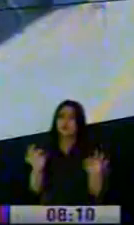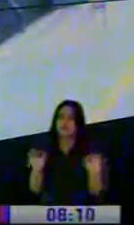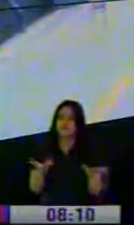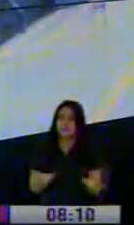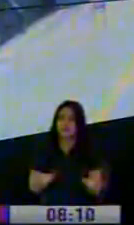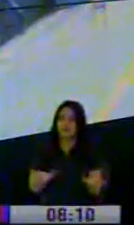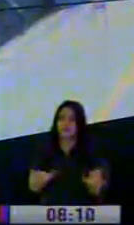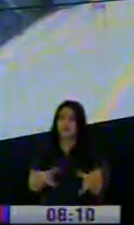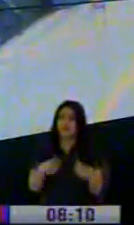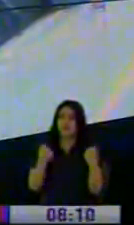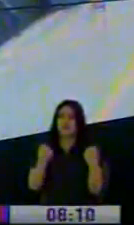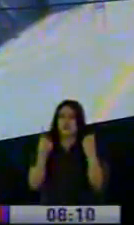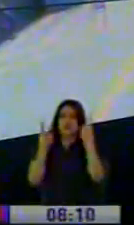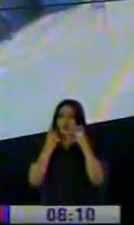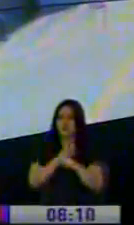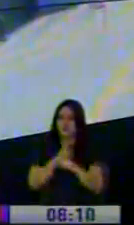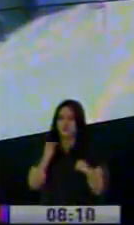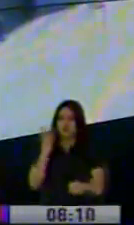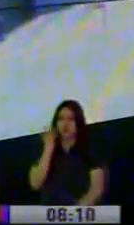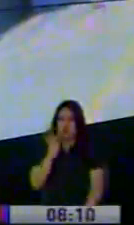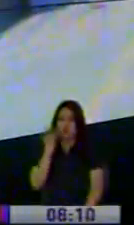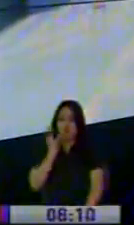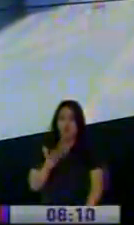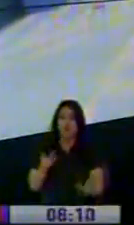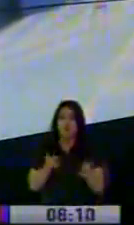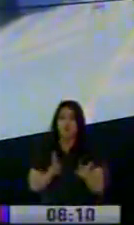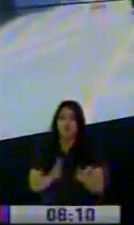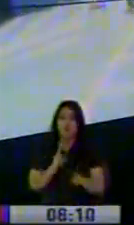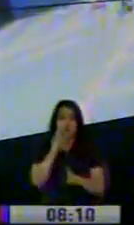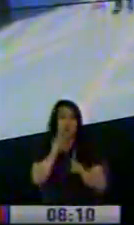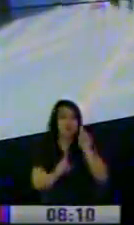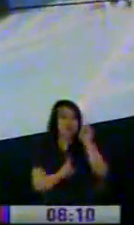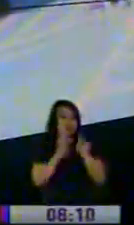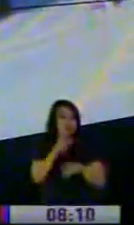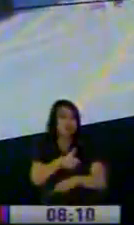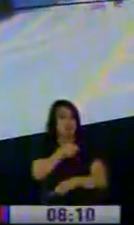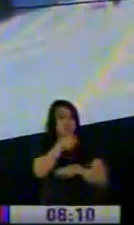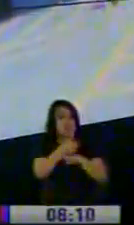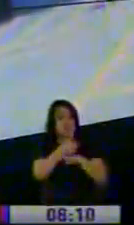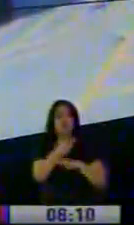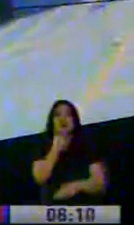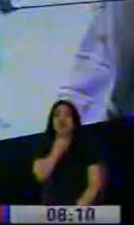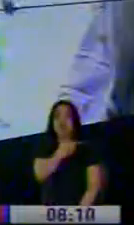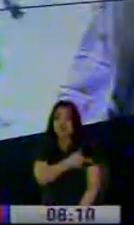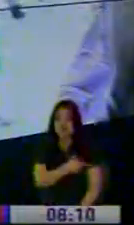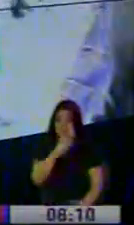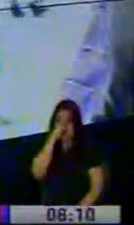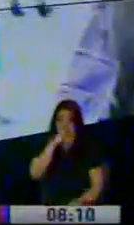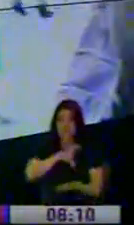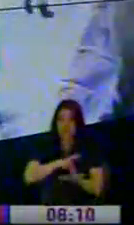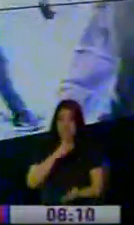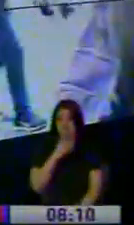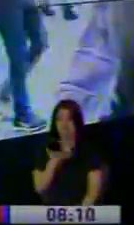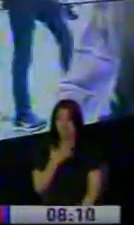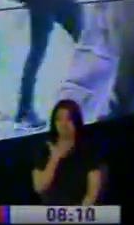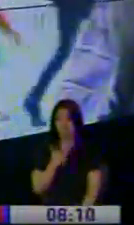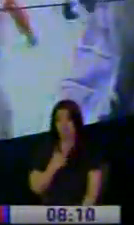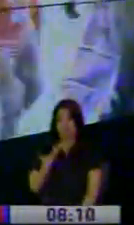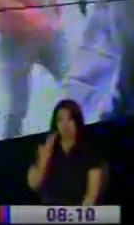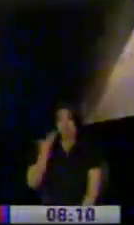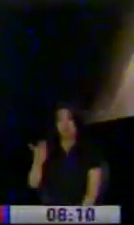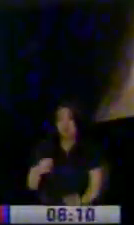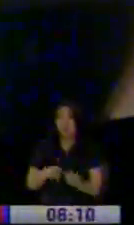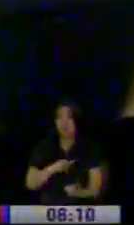una cosa muy, pero muy extraña. Y lo más grave es que cuando se les consulta a las autoridades, las de intendencia, no sabíamos. El